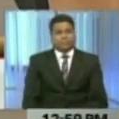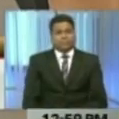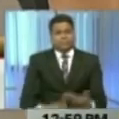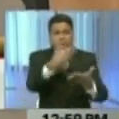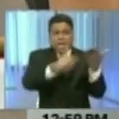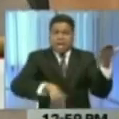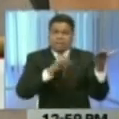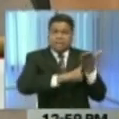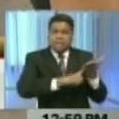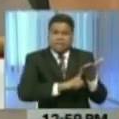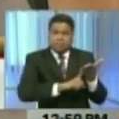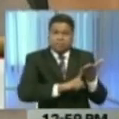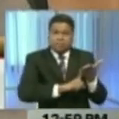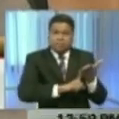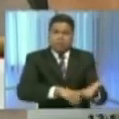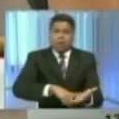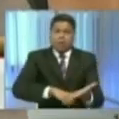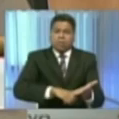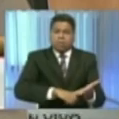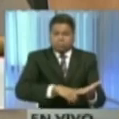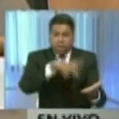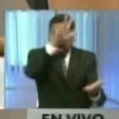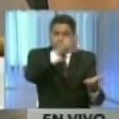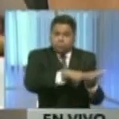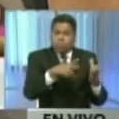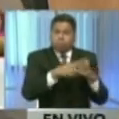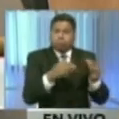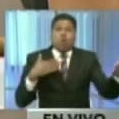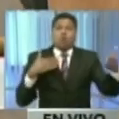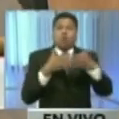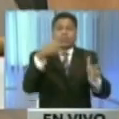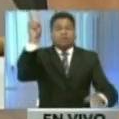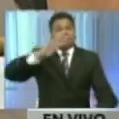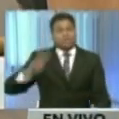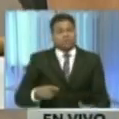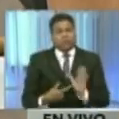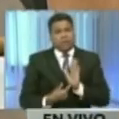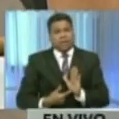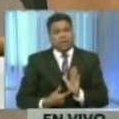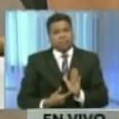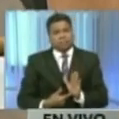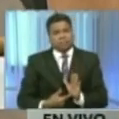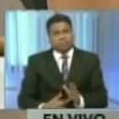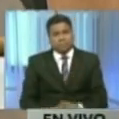de sanciones contra Venezuela, que persiste en su